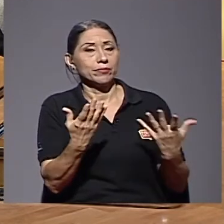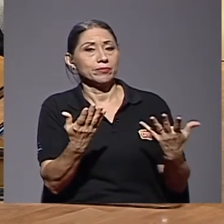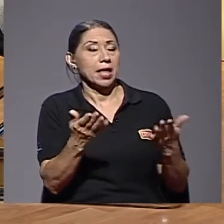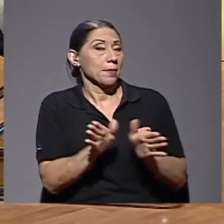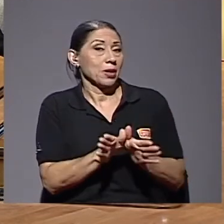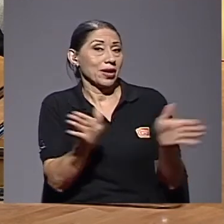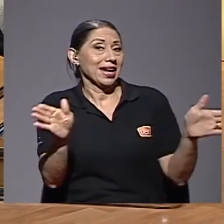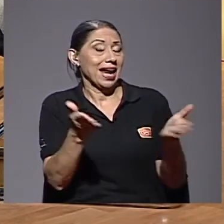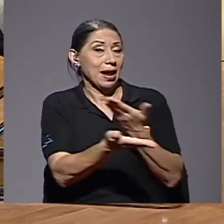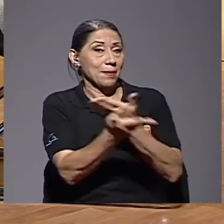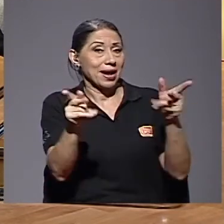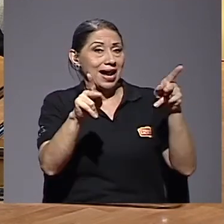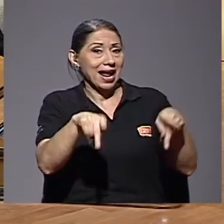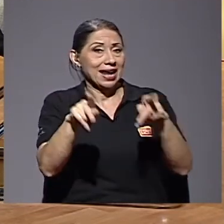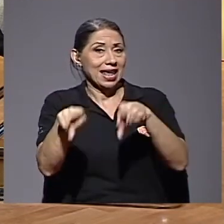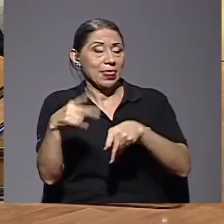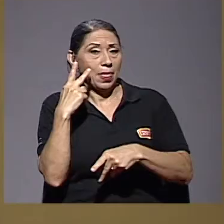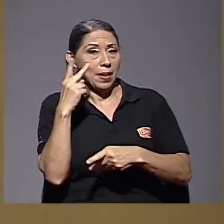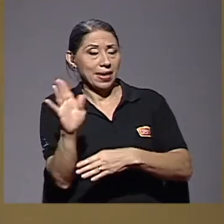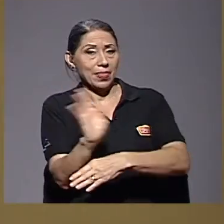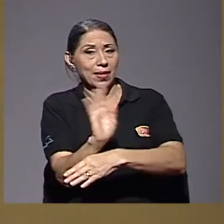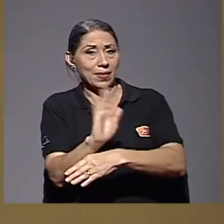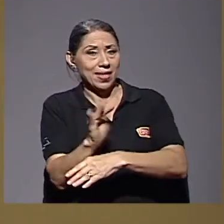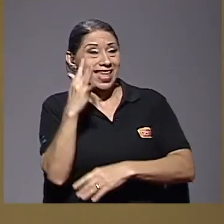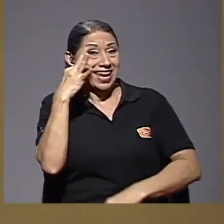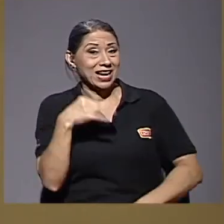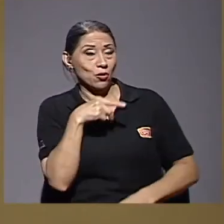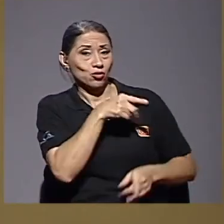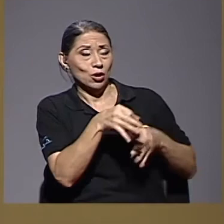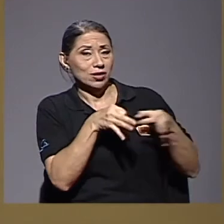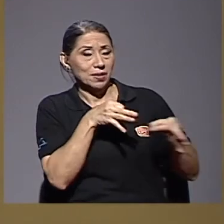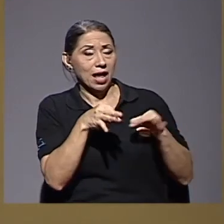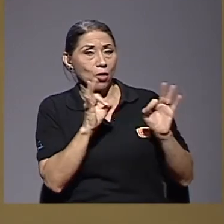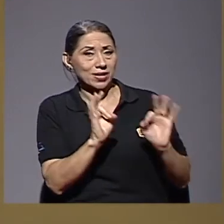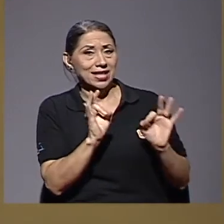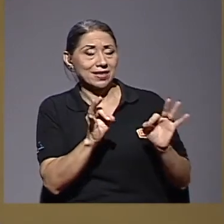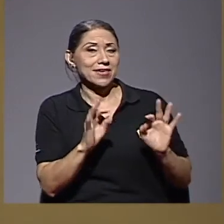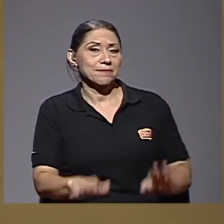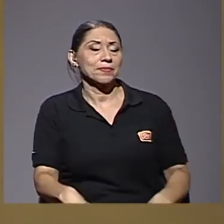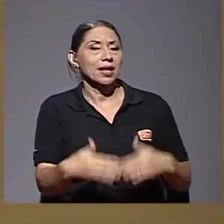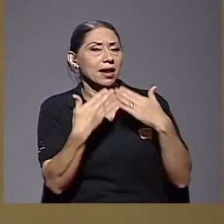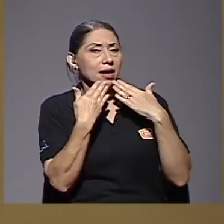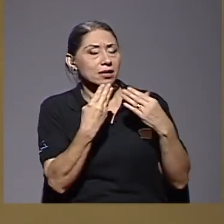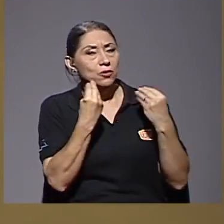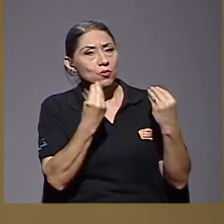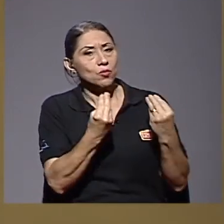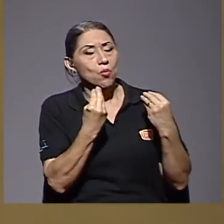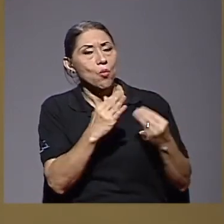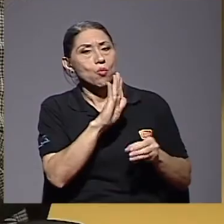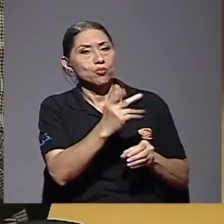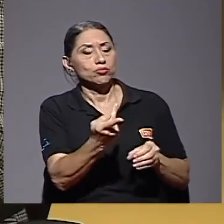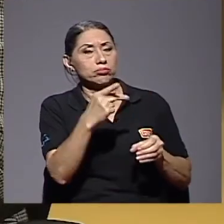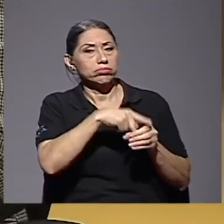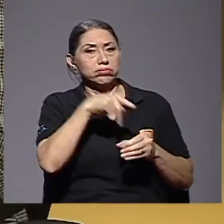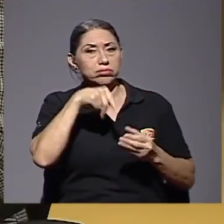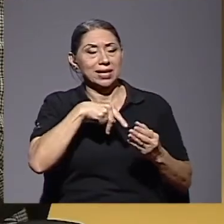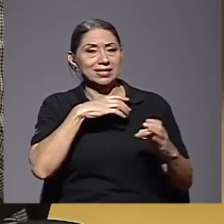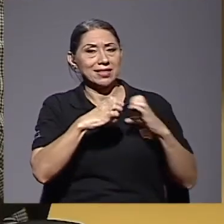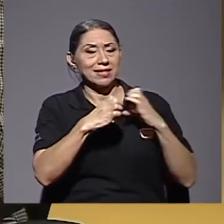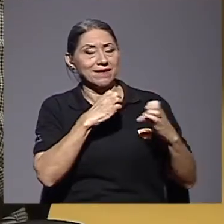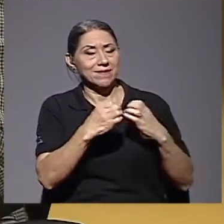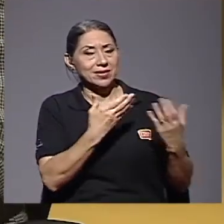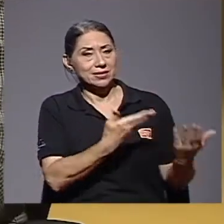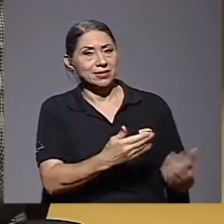general para la gente, para los televidentes, y creo que usted lo ha explicado bastante bien. Le agradezco mucho su participación en esta entrevista, don